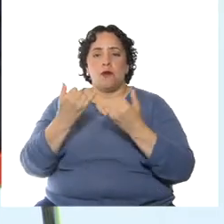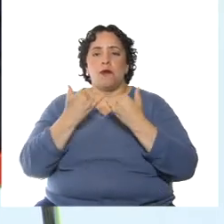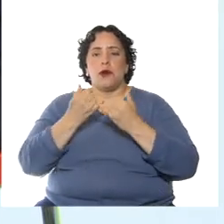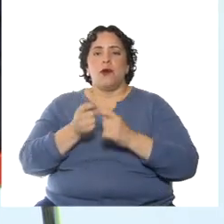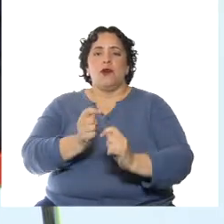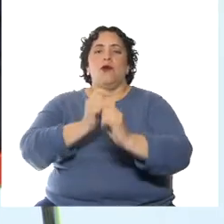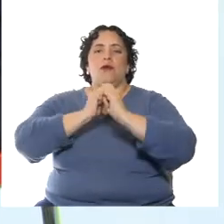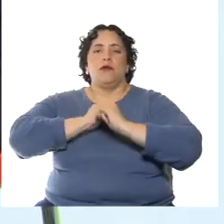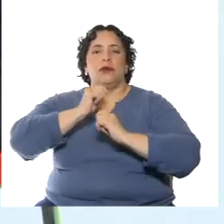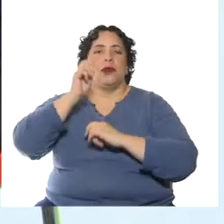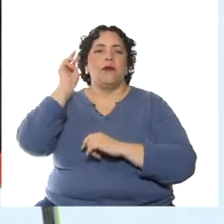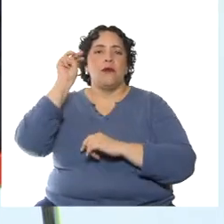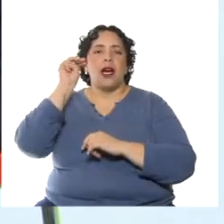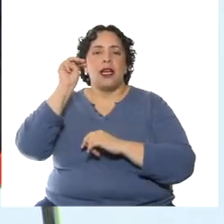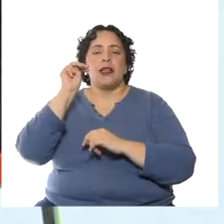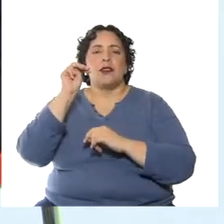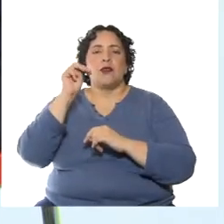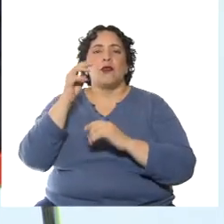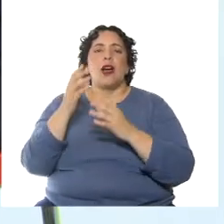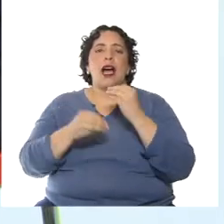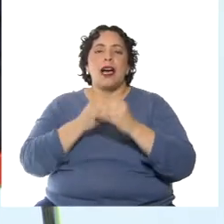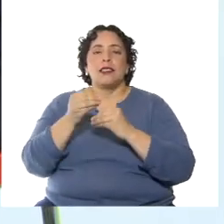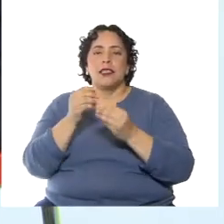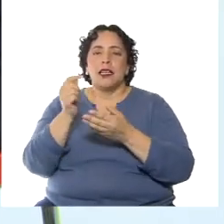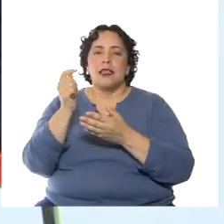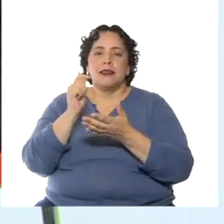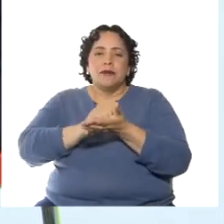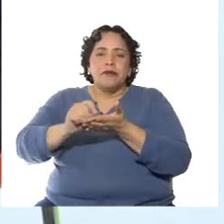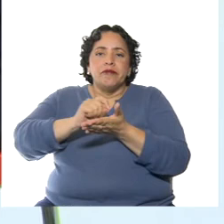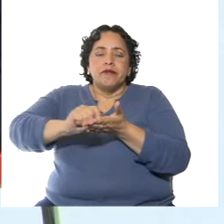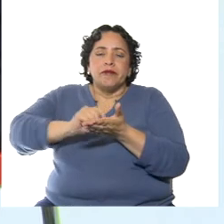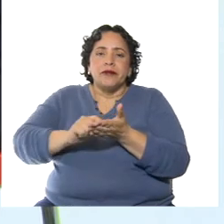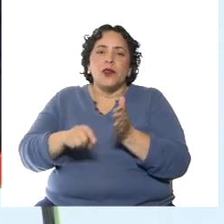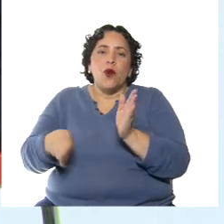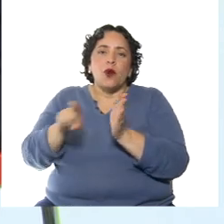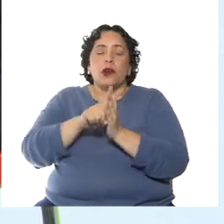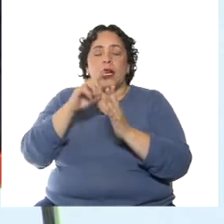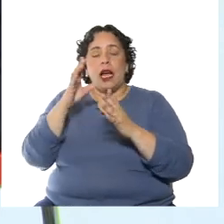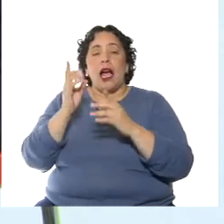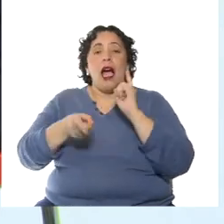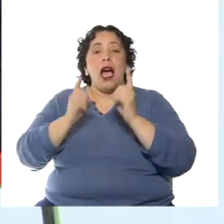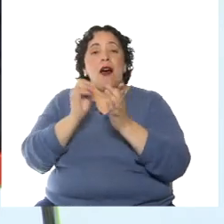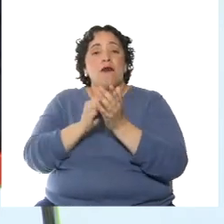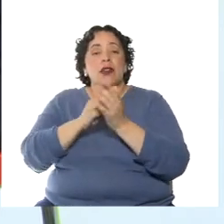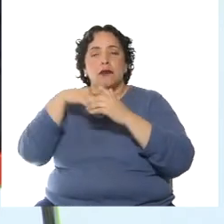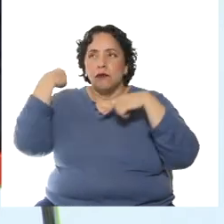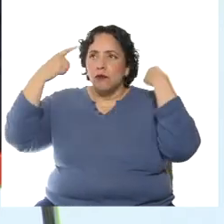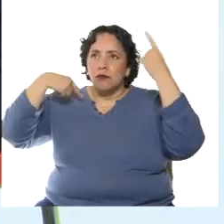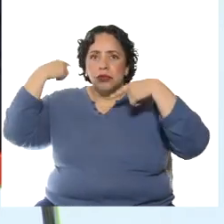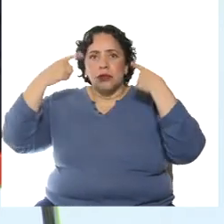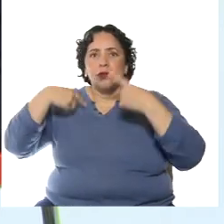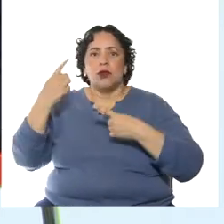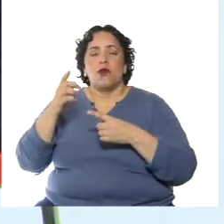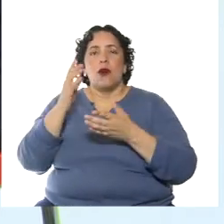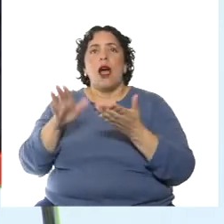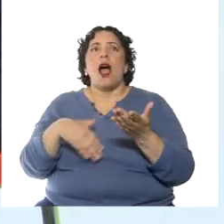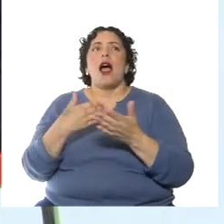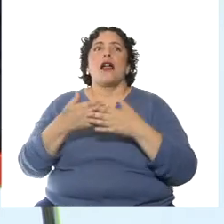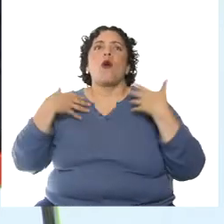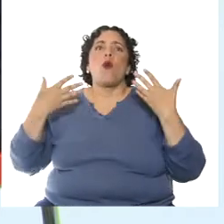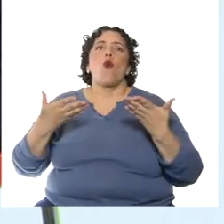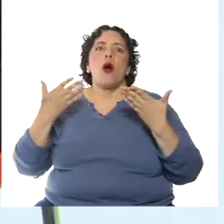maestros, regresaron a hacer muchas tareas. Casi que se volvían locos y decían hasta cuándo las